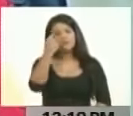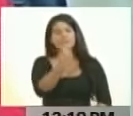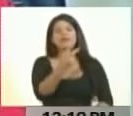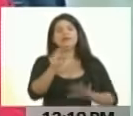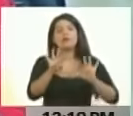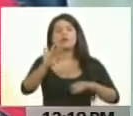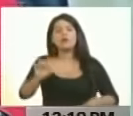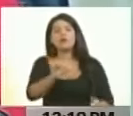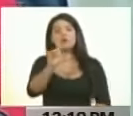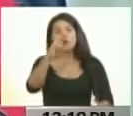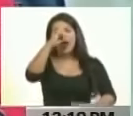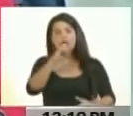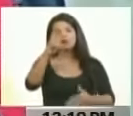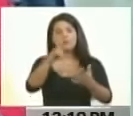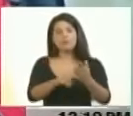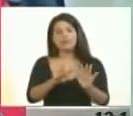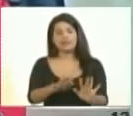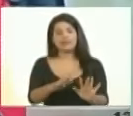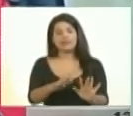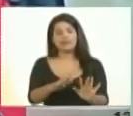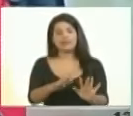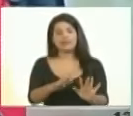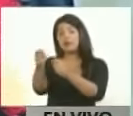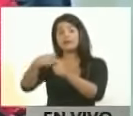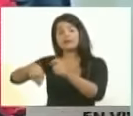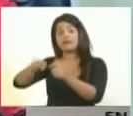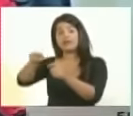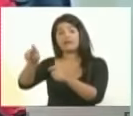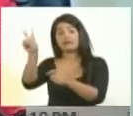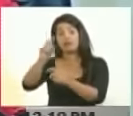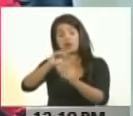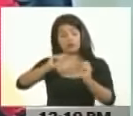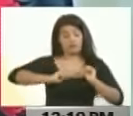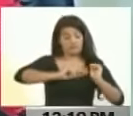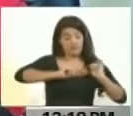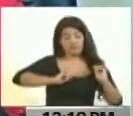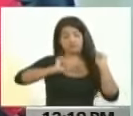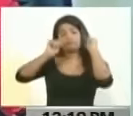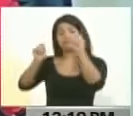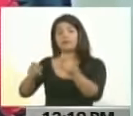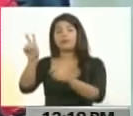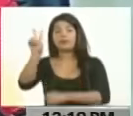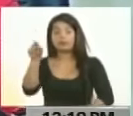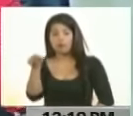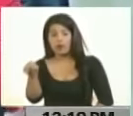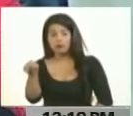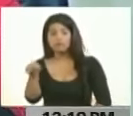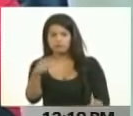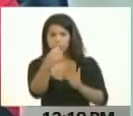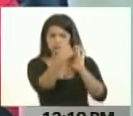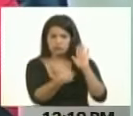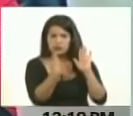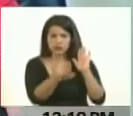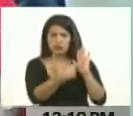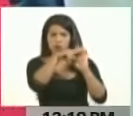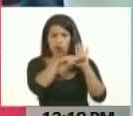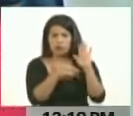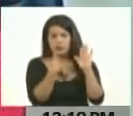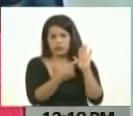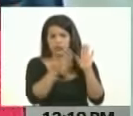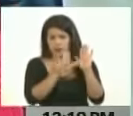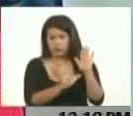2016, Uruguay, tal como está contemplado en sus tratados constitutivos,